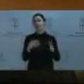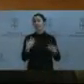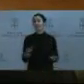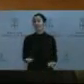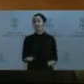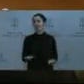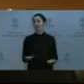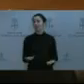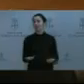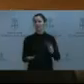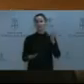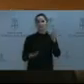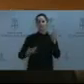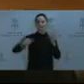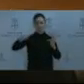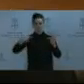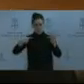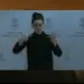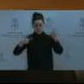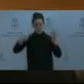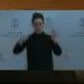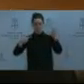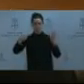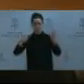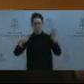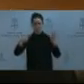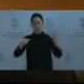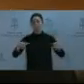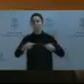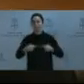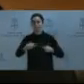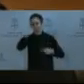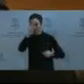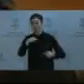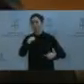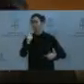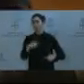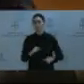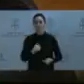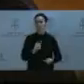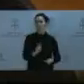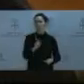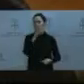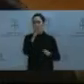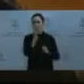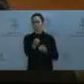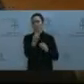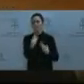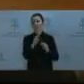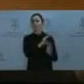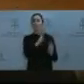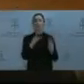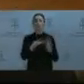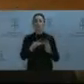o empataré, pero desde luego no voy a perder desde el punto de vista de los mensajes del portal Asturmix. Y lo que sí me gustaría, ya